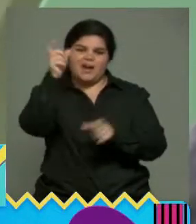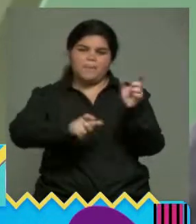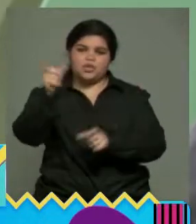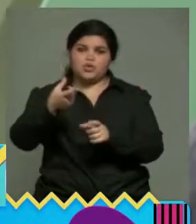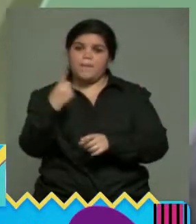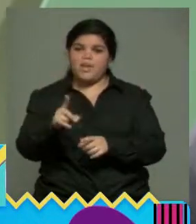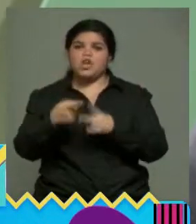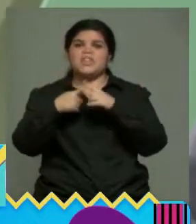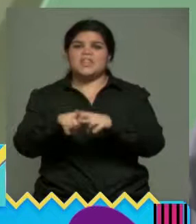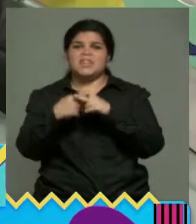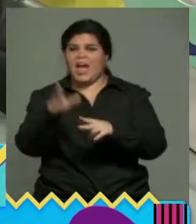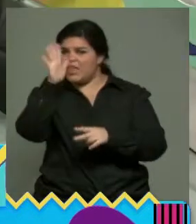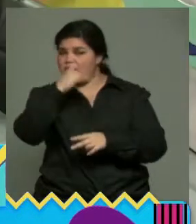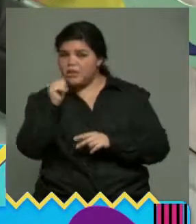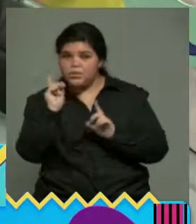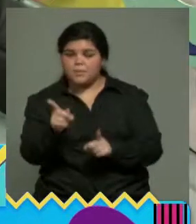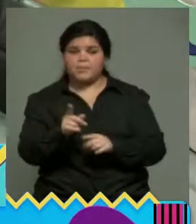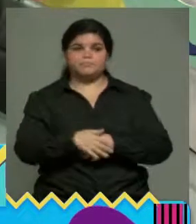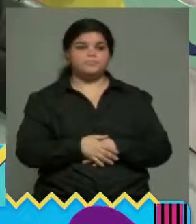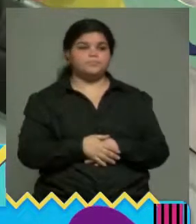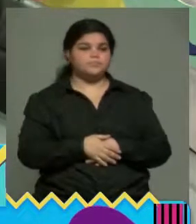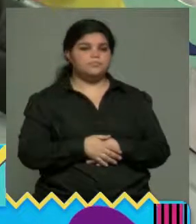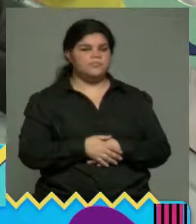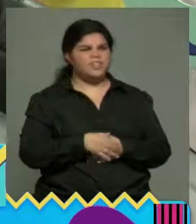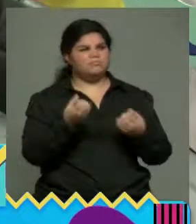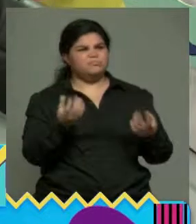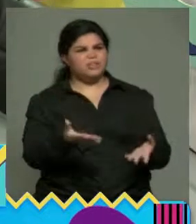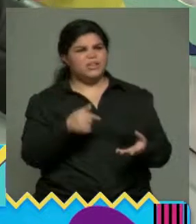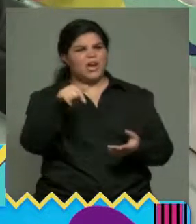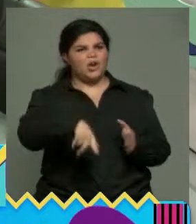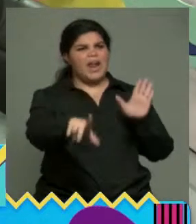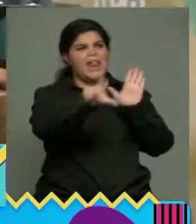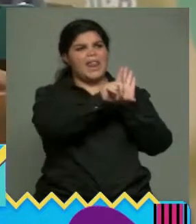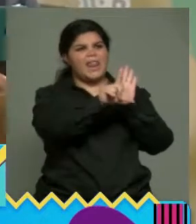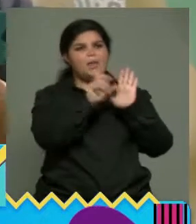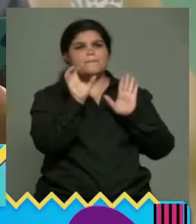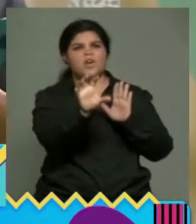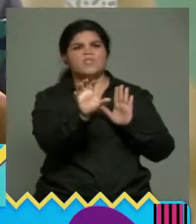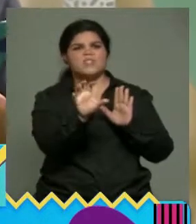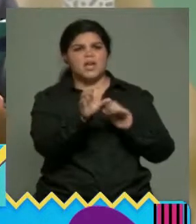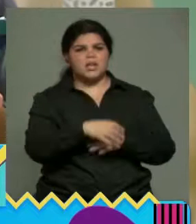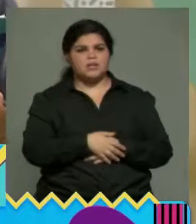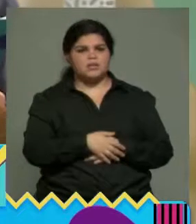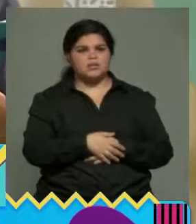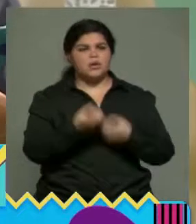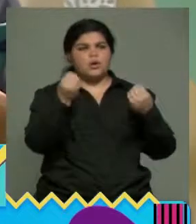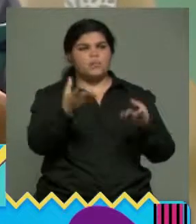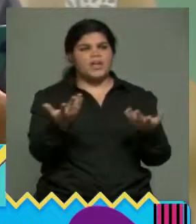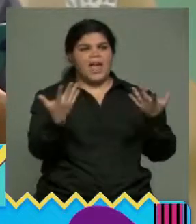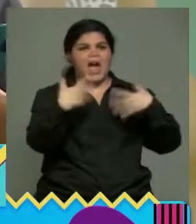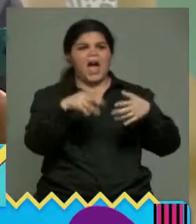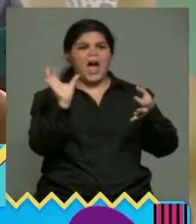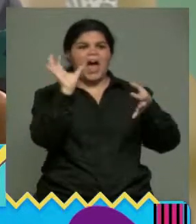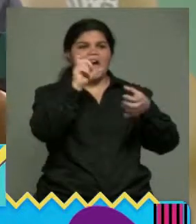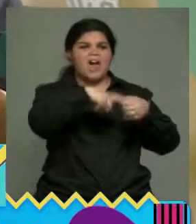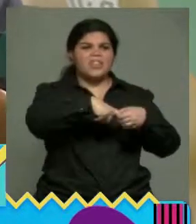de los vehículos. Me pregunto por qué estamos dialogando en este momento igual sobre la ley provincial. ¿Por qué no nos adherimos directamente a la ley